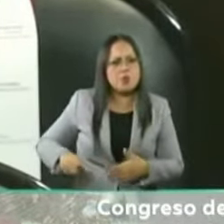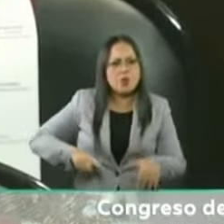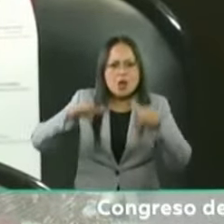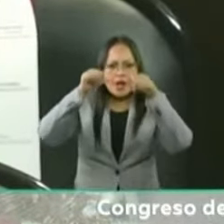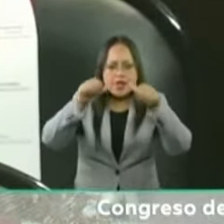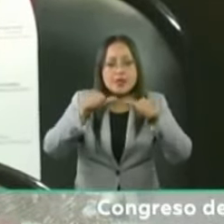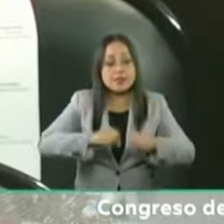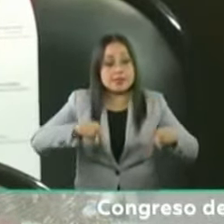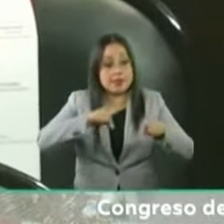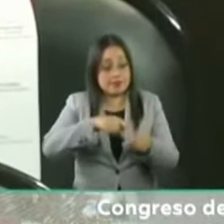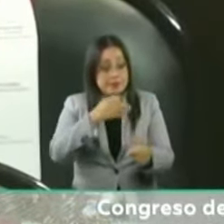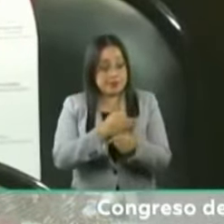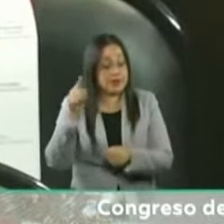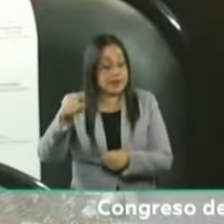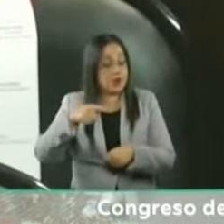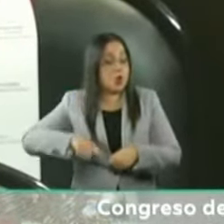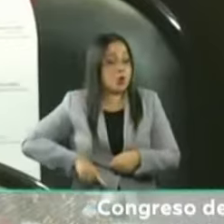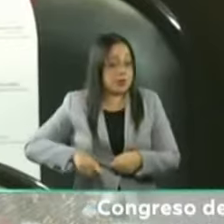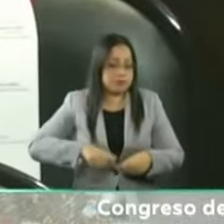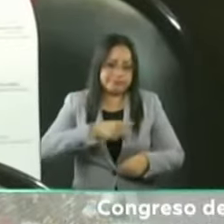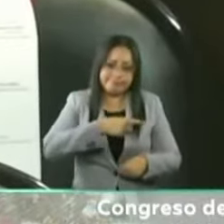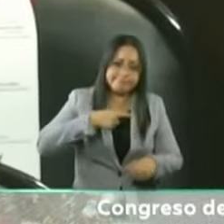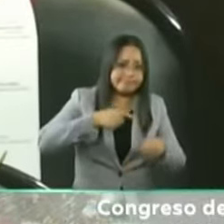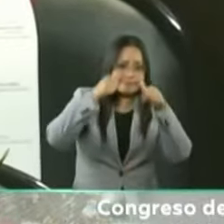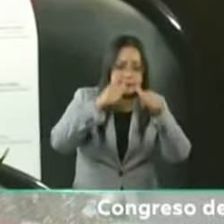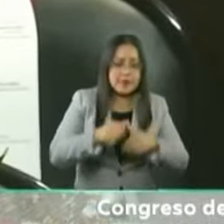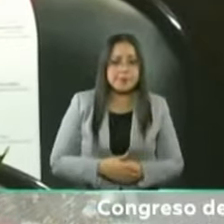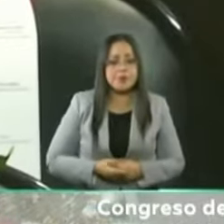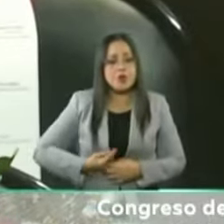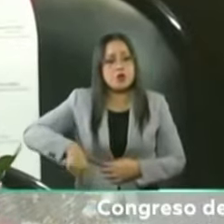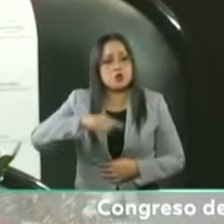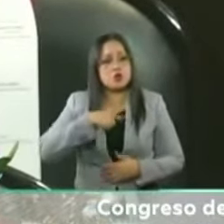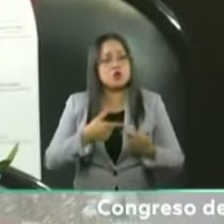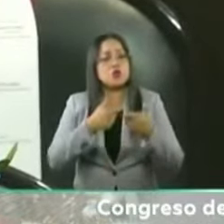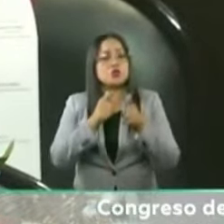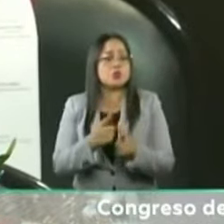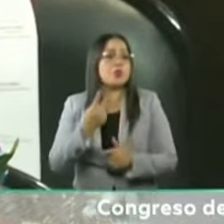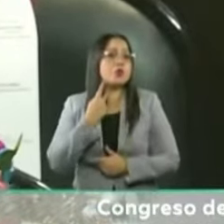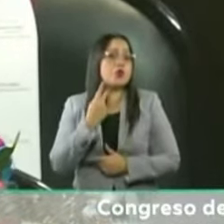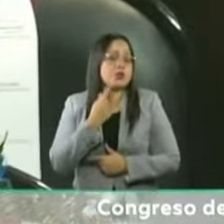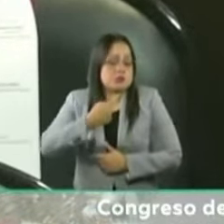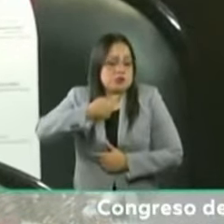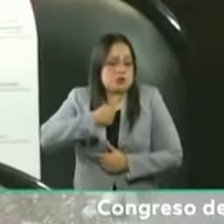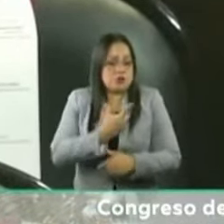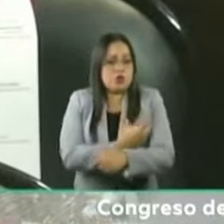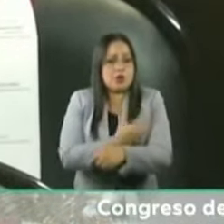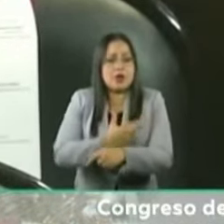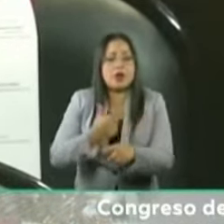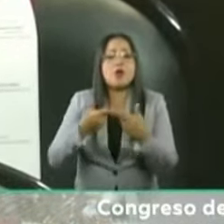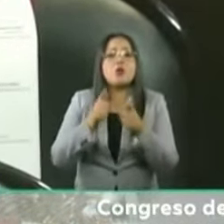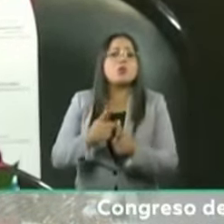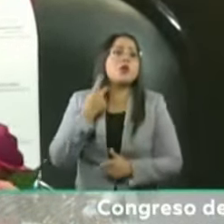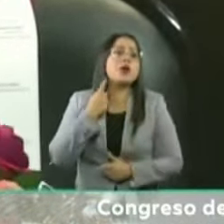de honor, y tendrá ahí, por supuesto, una comida con los invitados a esta toma de posesión,